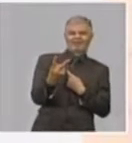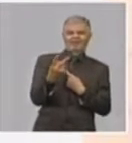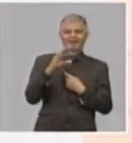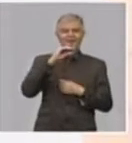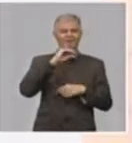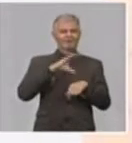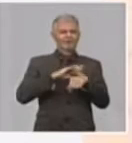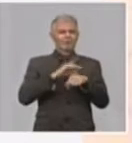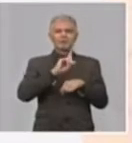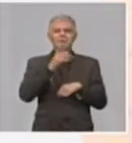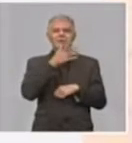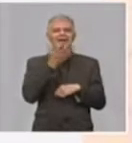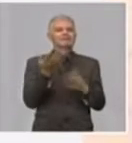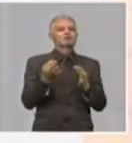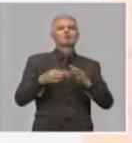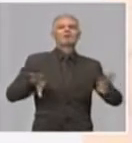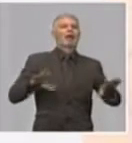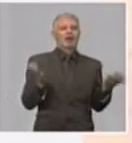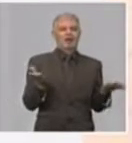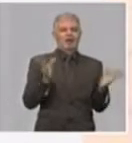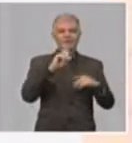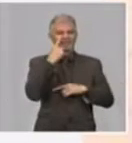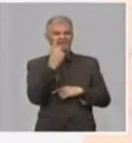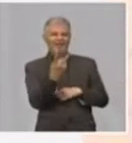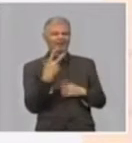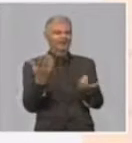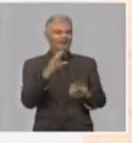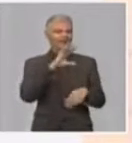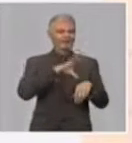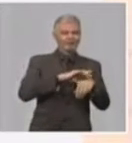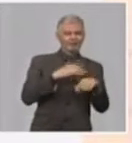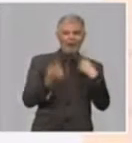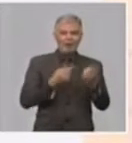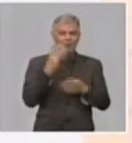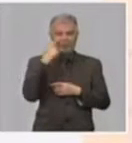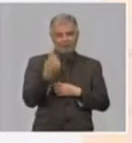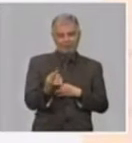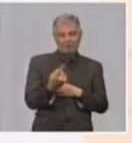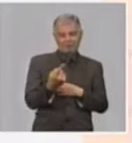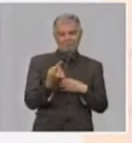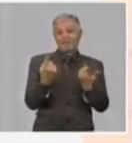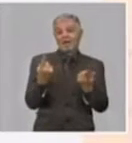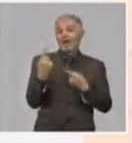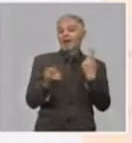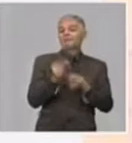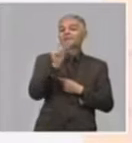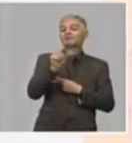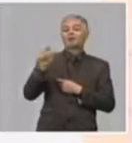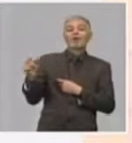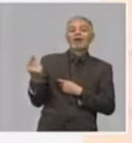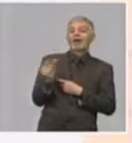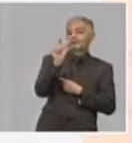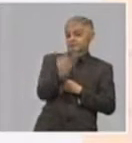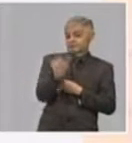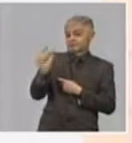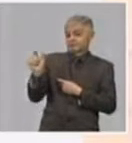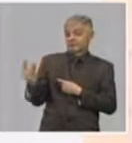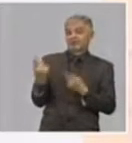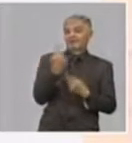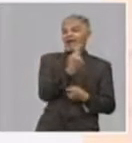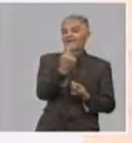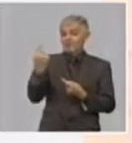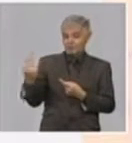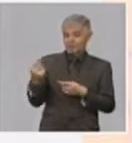eso en términos epidemiológicos son la gran pesadilla. Pero en términos individuales, en términos de resultados de la batalla,